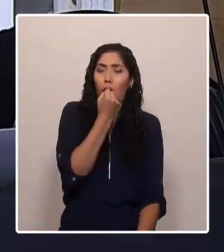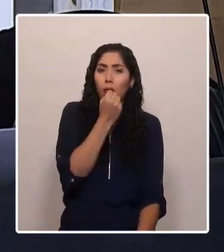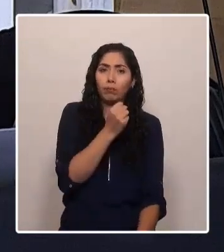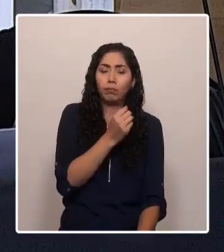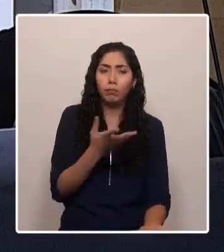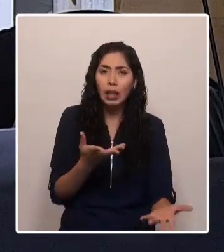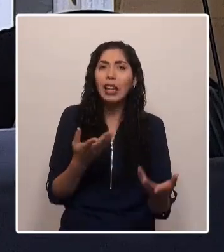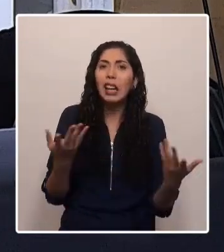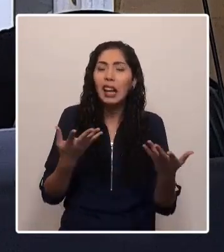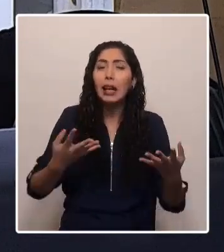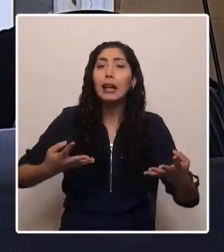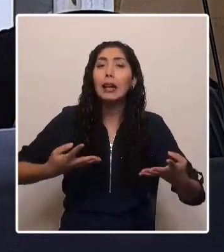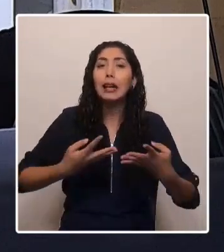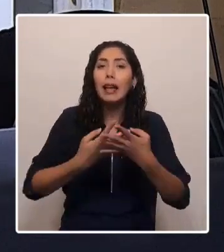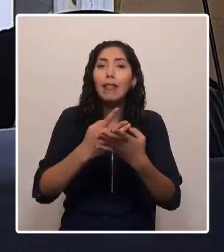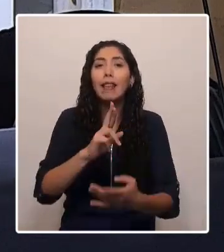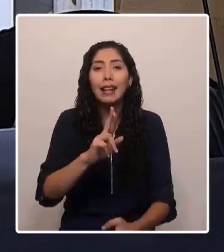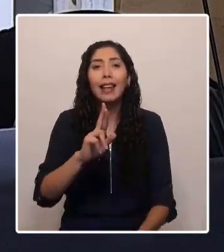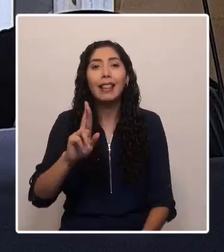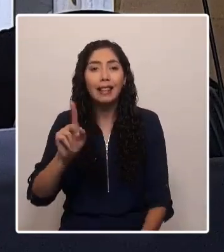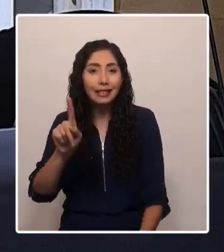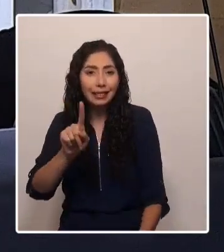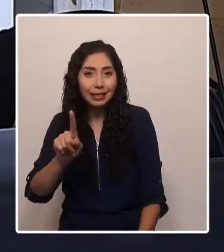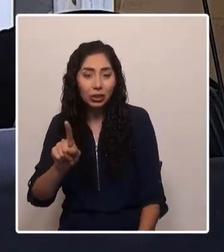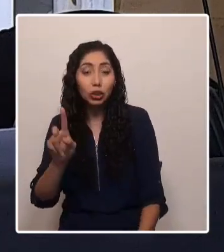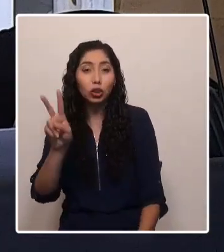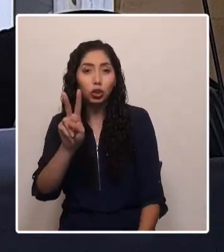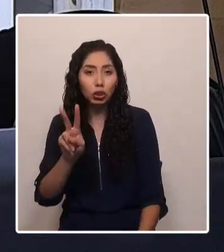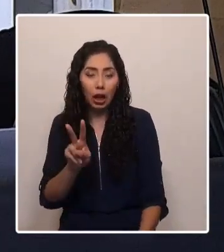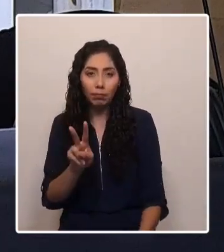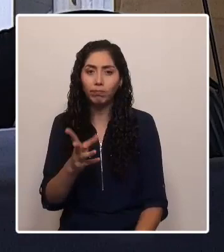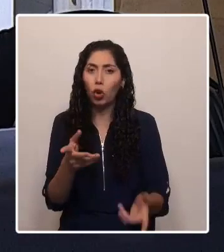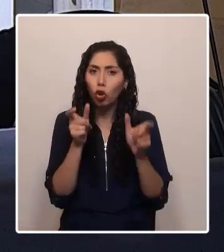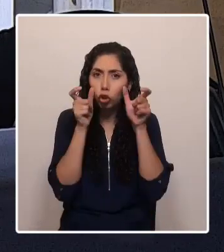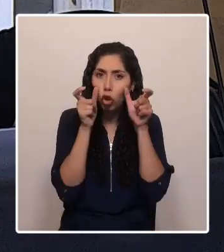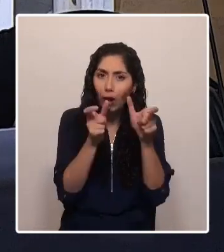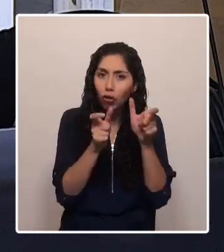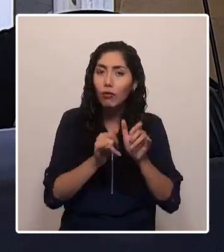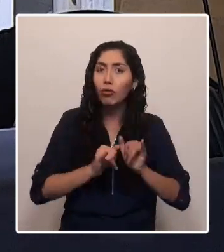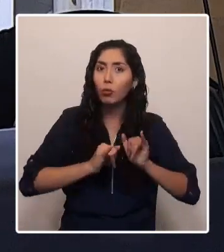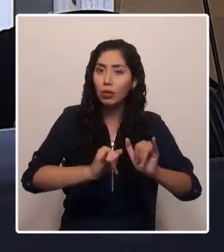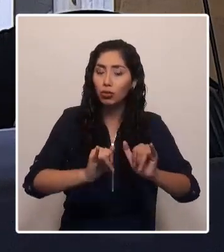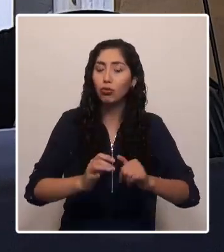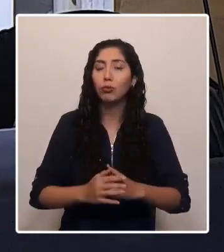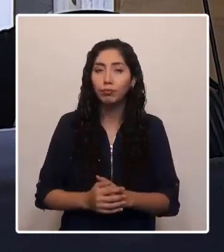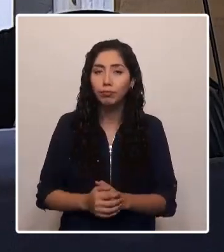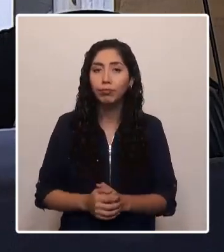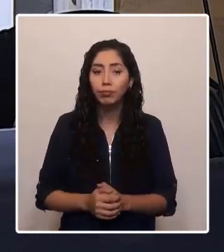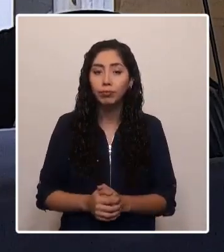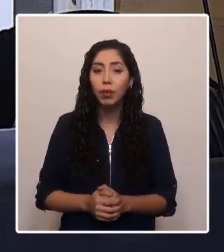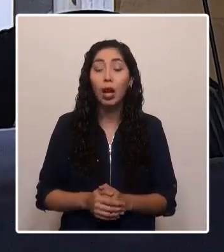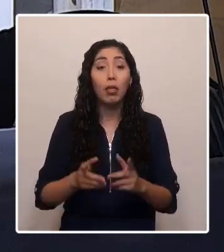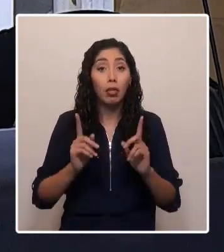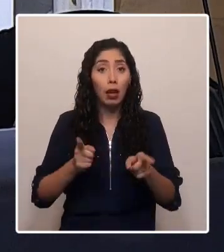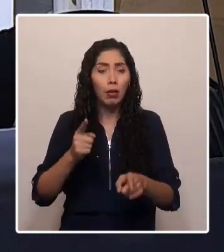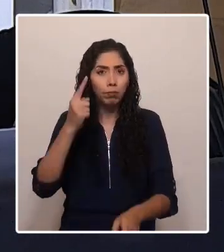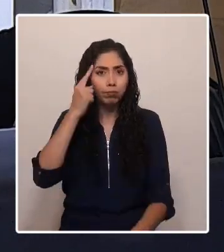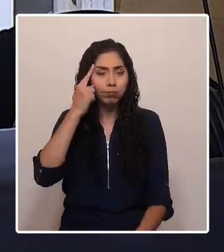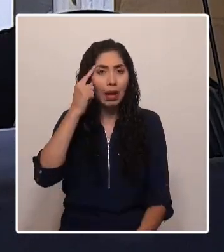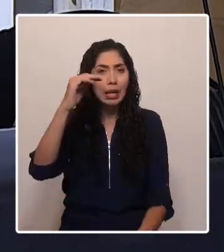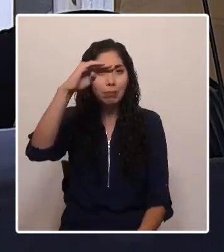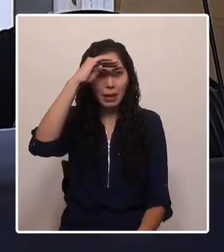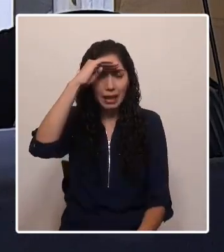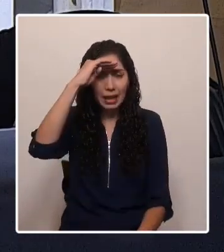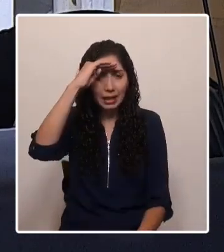sociales, controlando el acceso a la información en línea. En este sentido, se debe tener presente experiencias como la de la Unión Europea, que